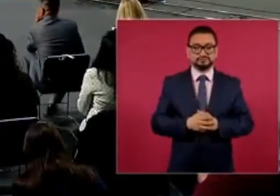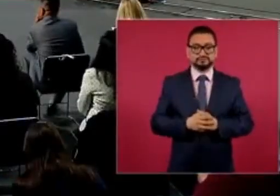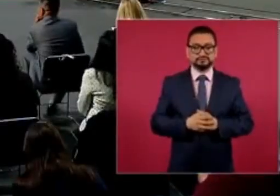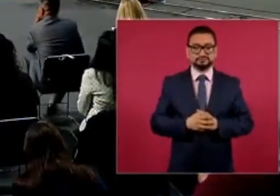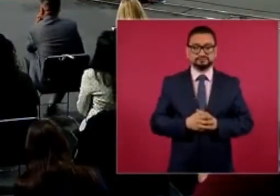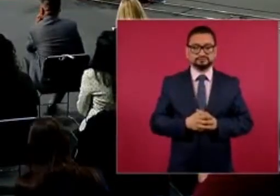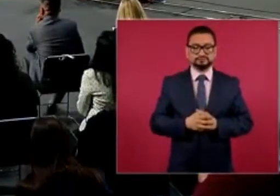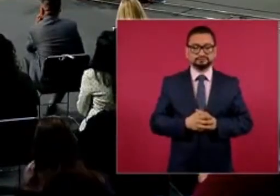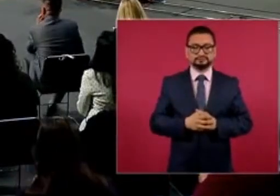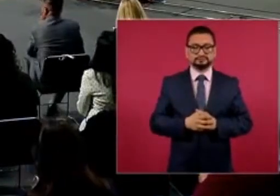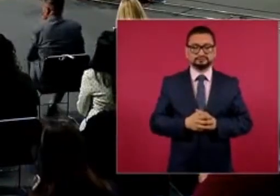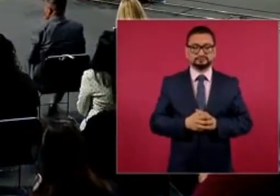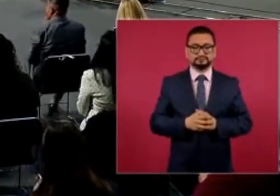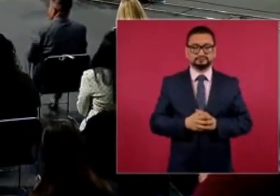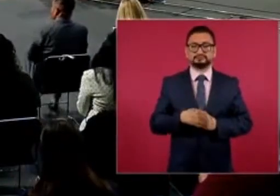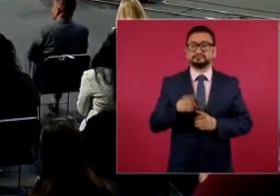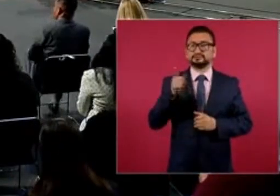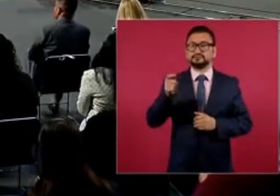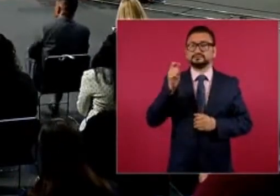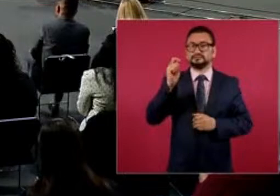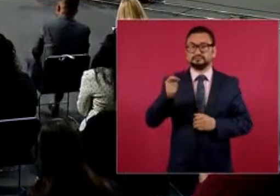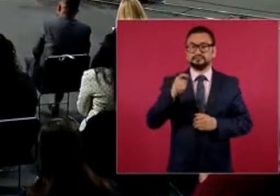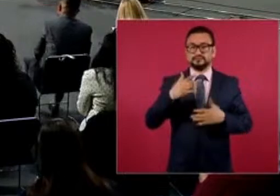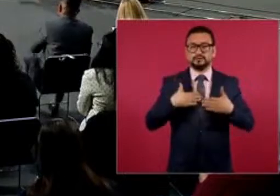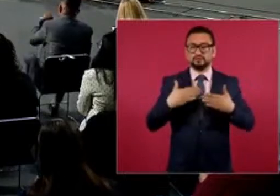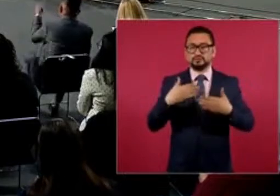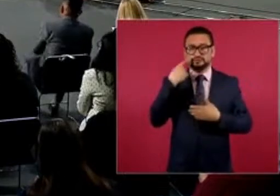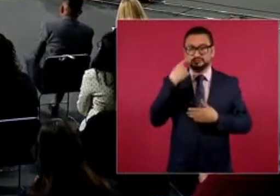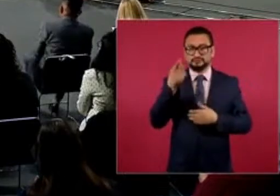Esta es de confianza, mira.